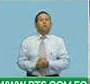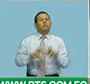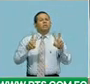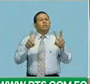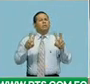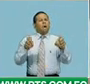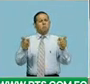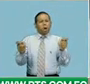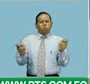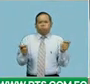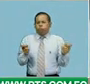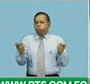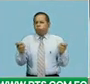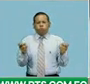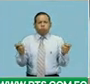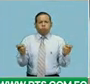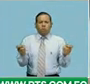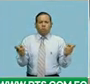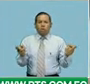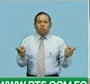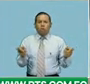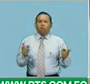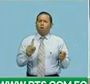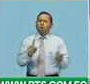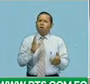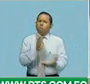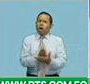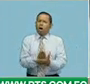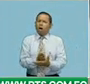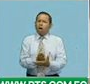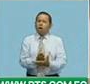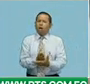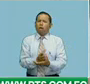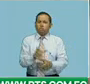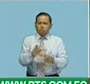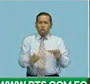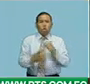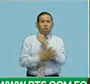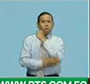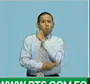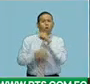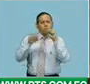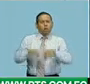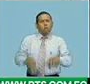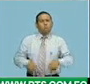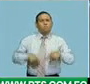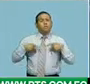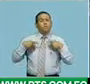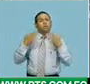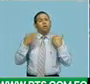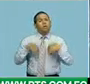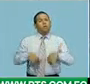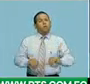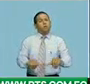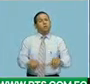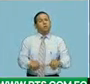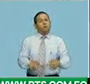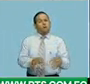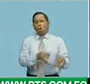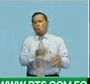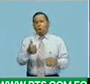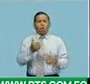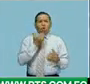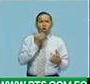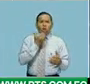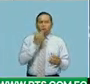centralismo tiene que morir para que los pobres de este país puedan vivir. No hay otra forma